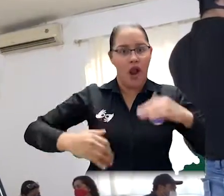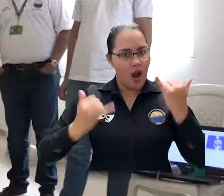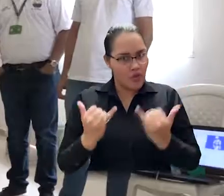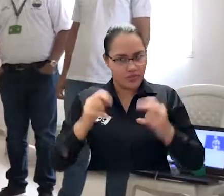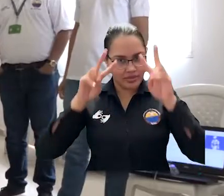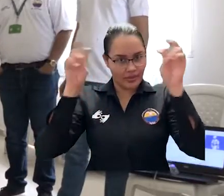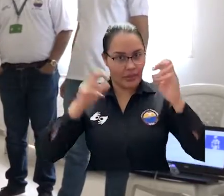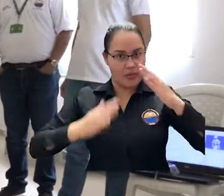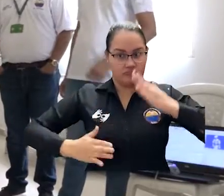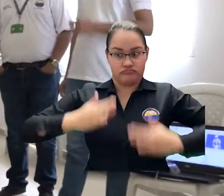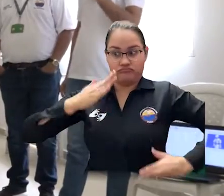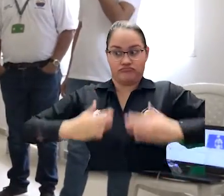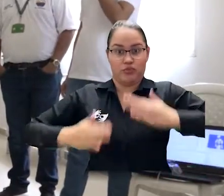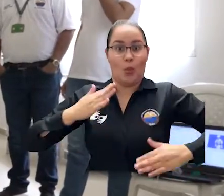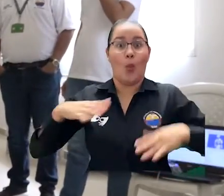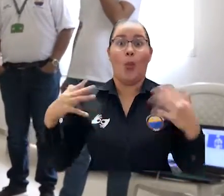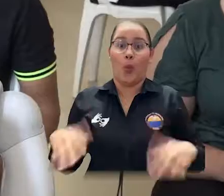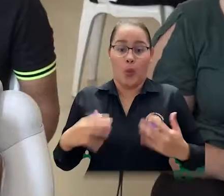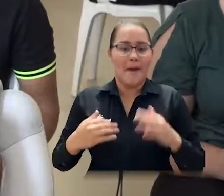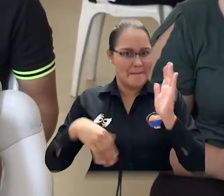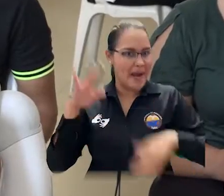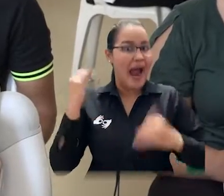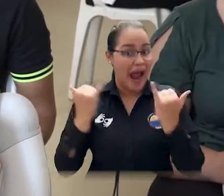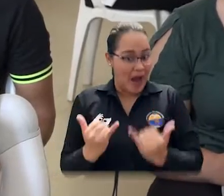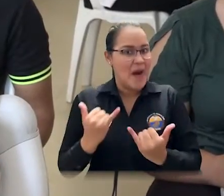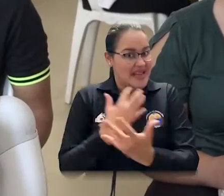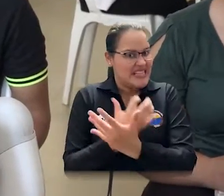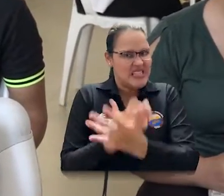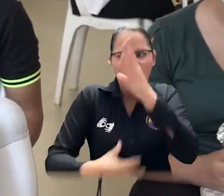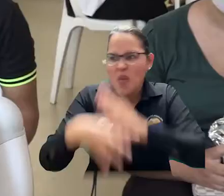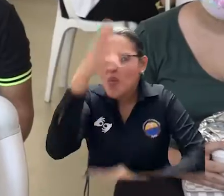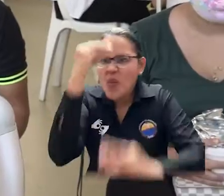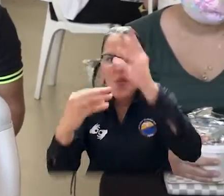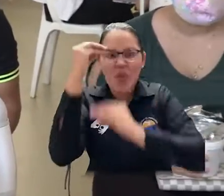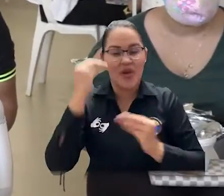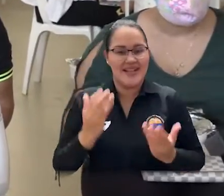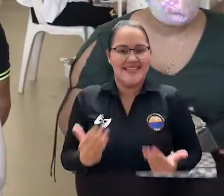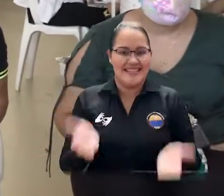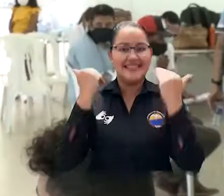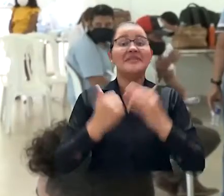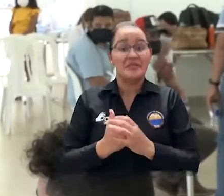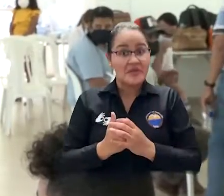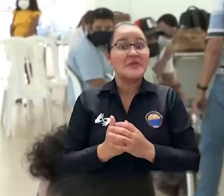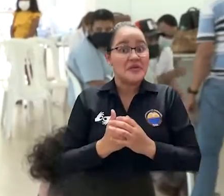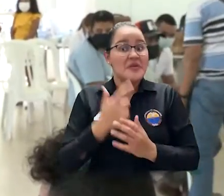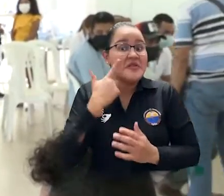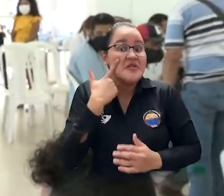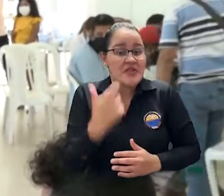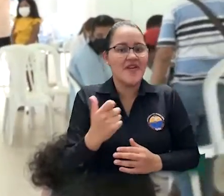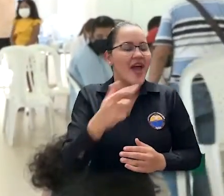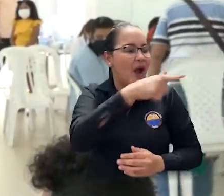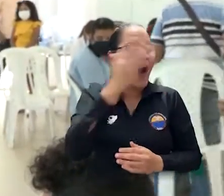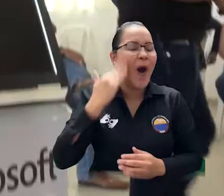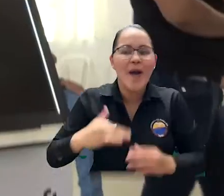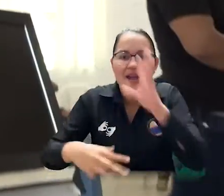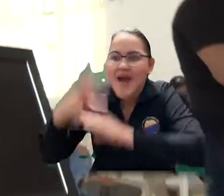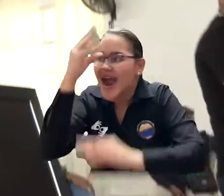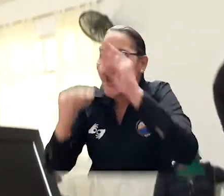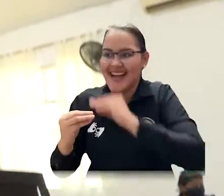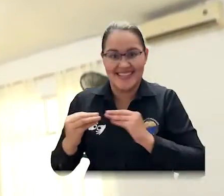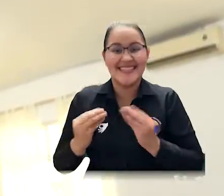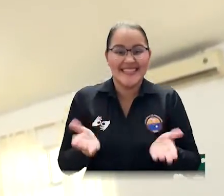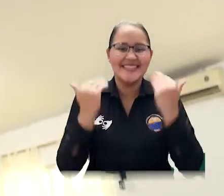que la robótica es la ciencia del presente. Y qué interesante que nuestros jóvenes se integren y conozcan la